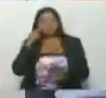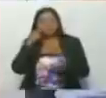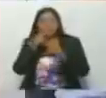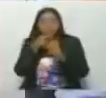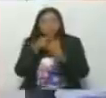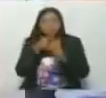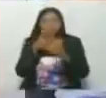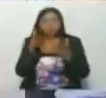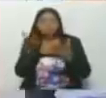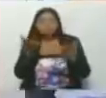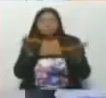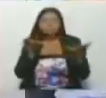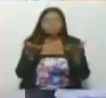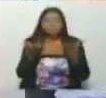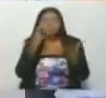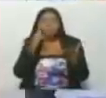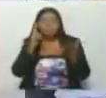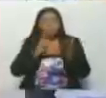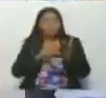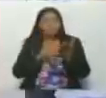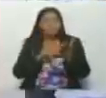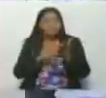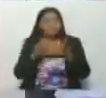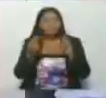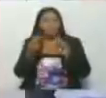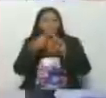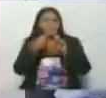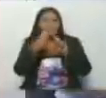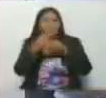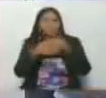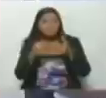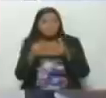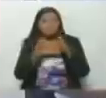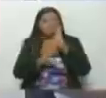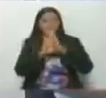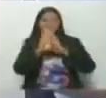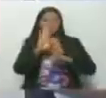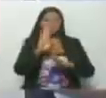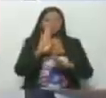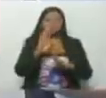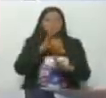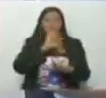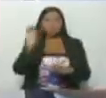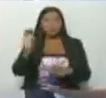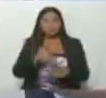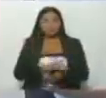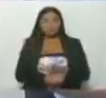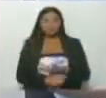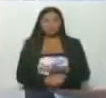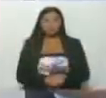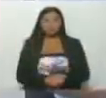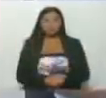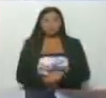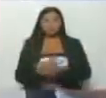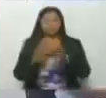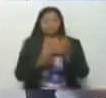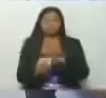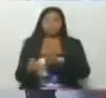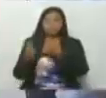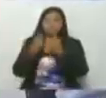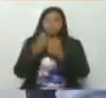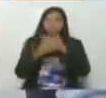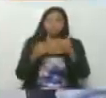expectativas reales muy positivas para el desarrollo del país en lo económico